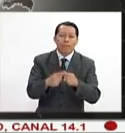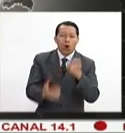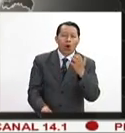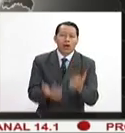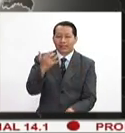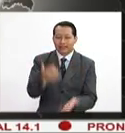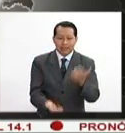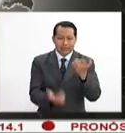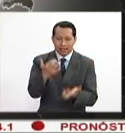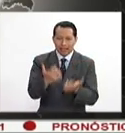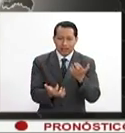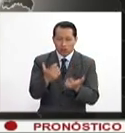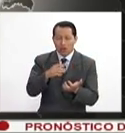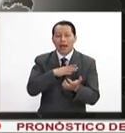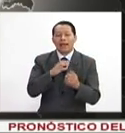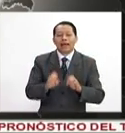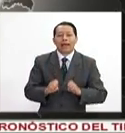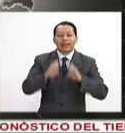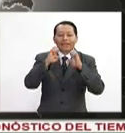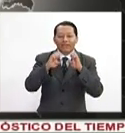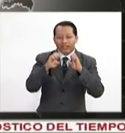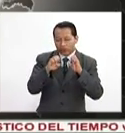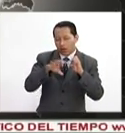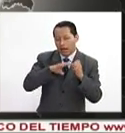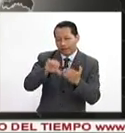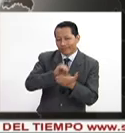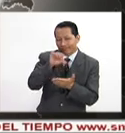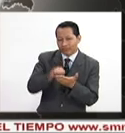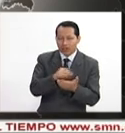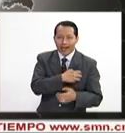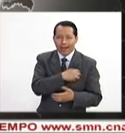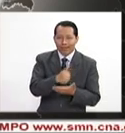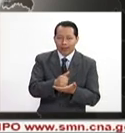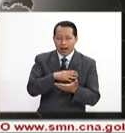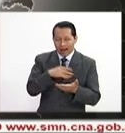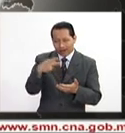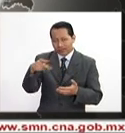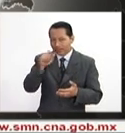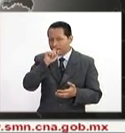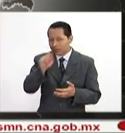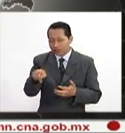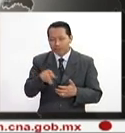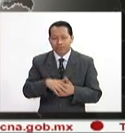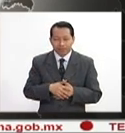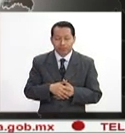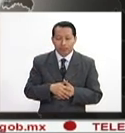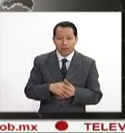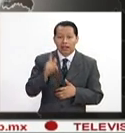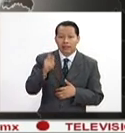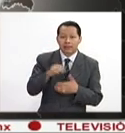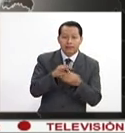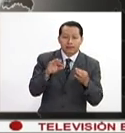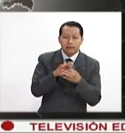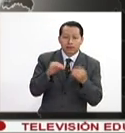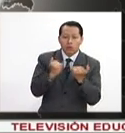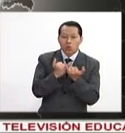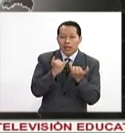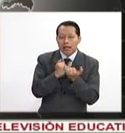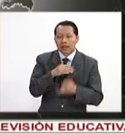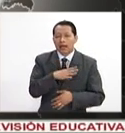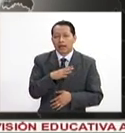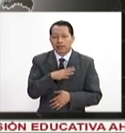incendio en un edificio muy céntrico de la capital inglesa. Se acaba de dar a conocer también